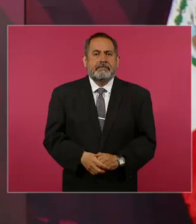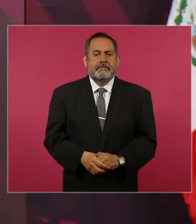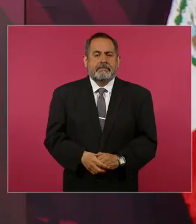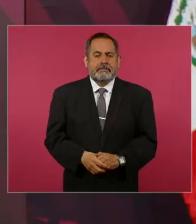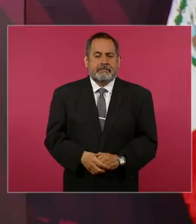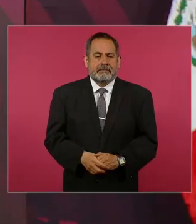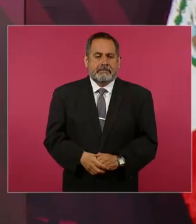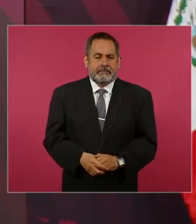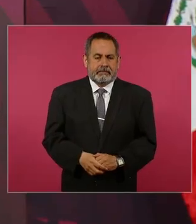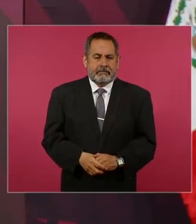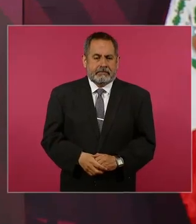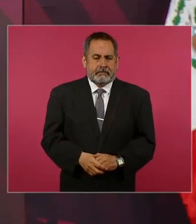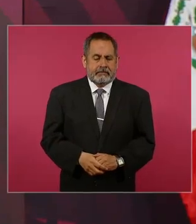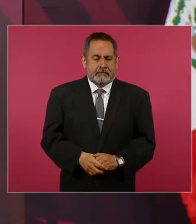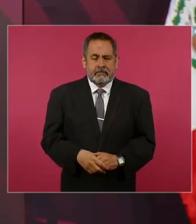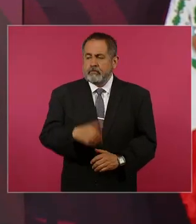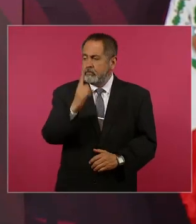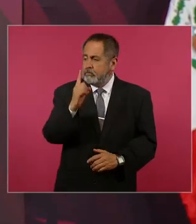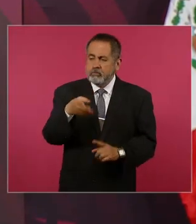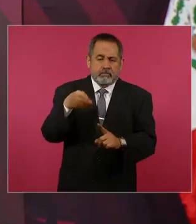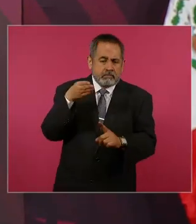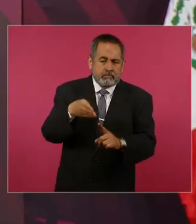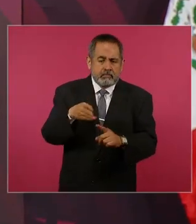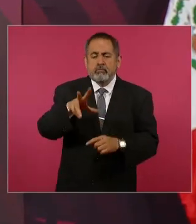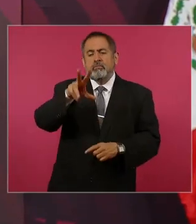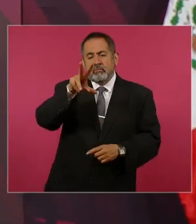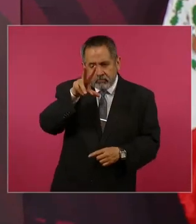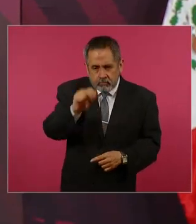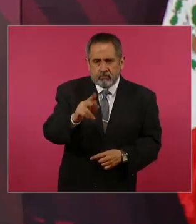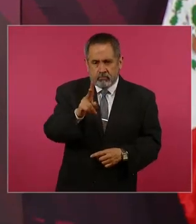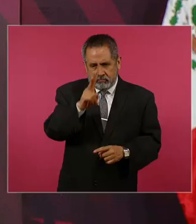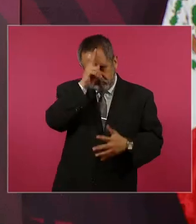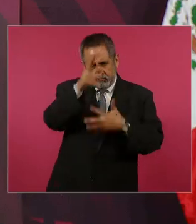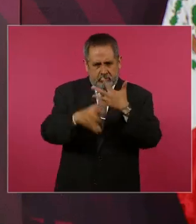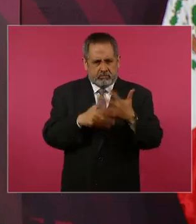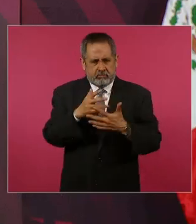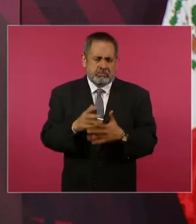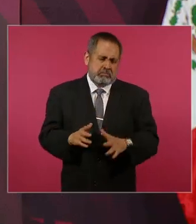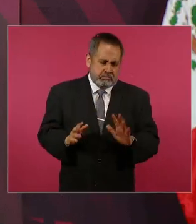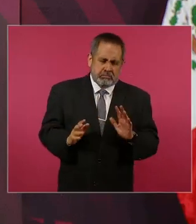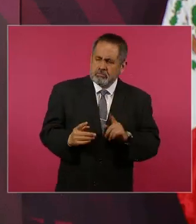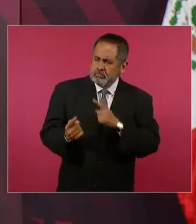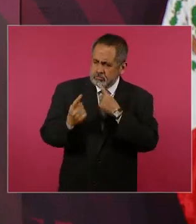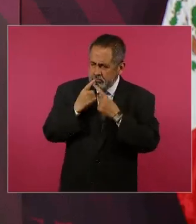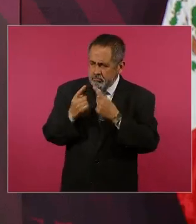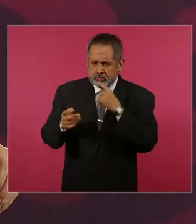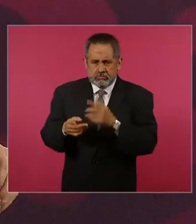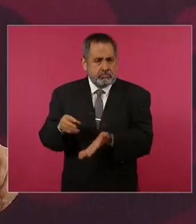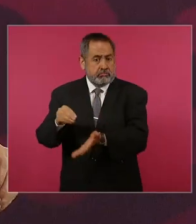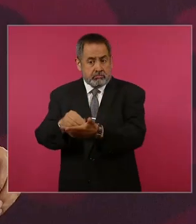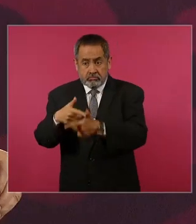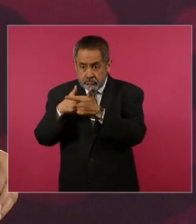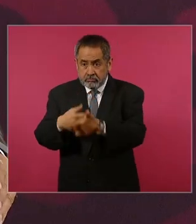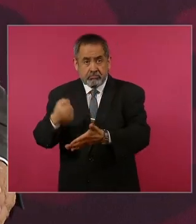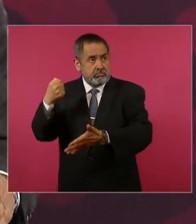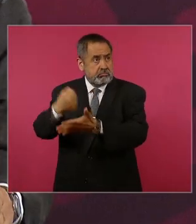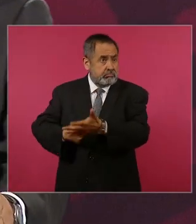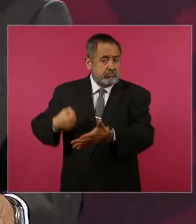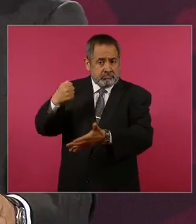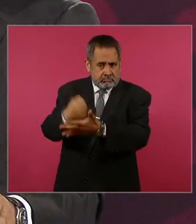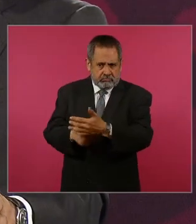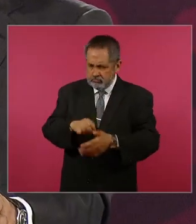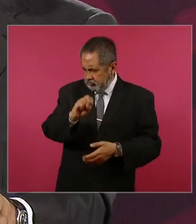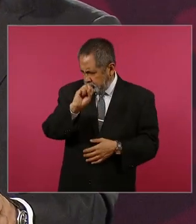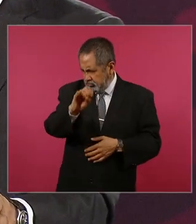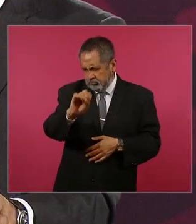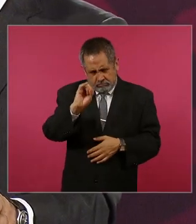El camino es la no violencia, eso sí, seguir luchando por las